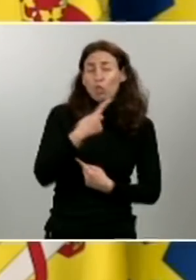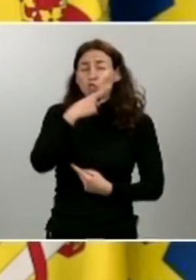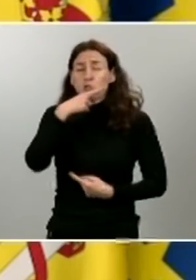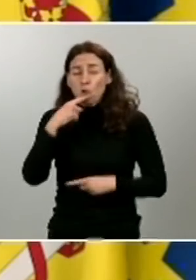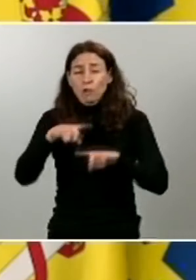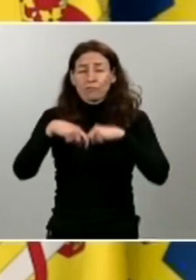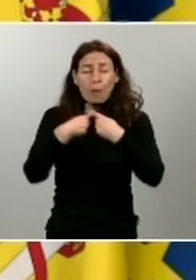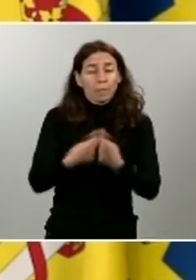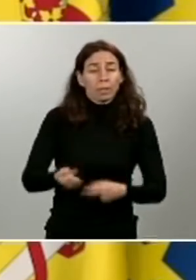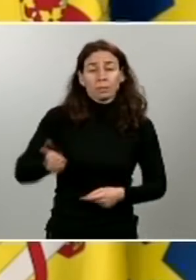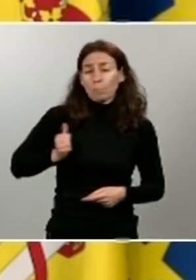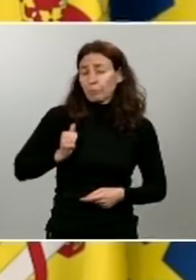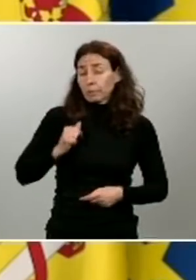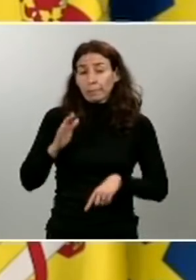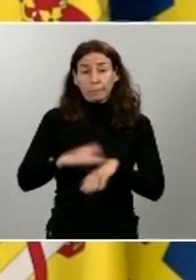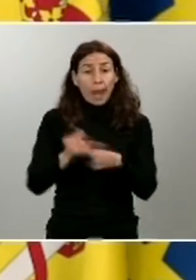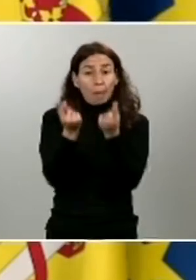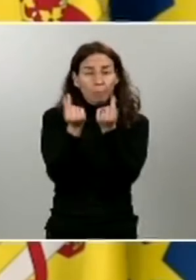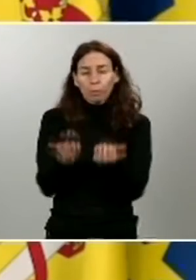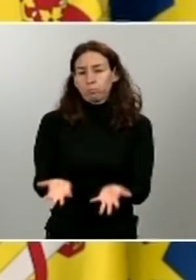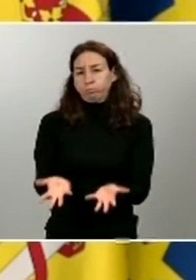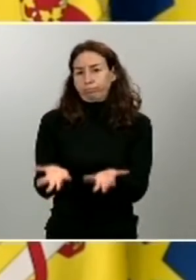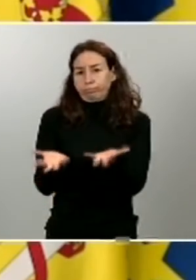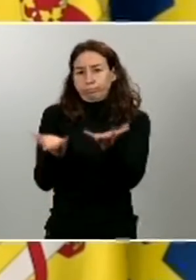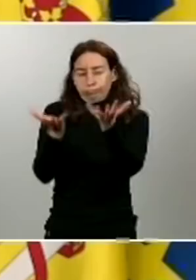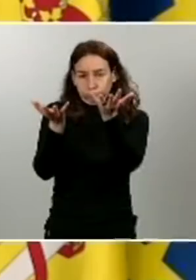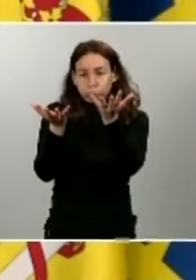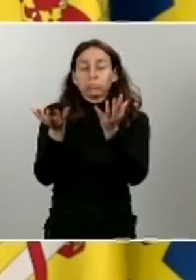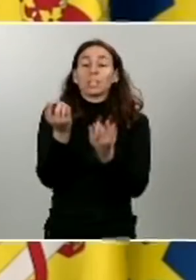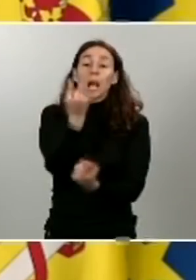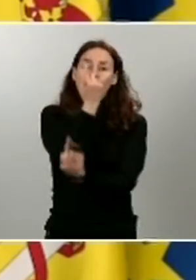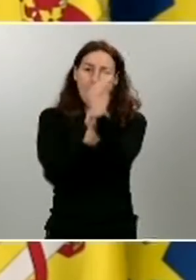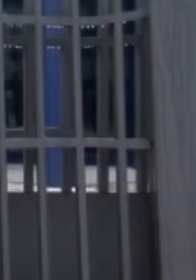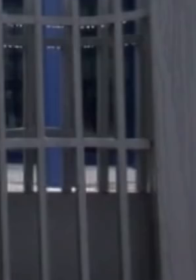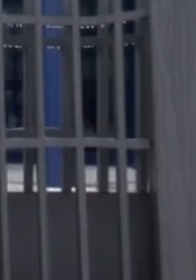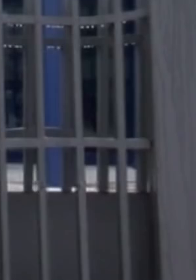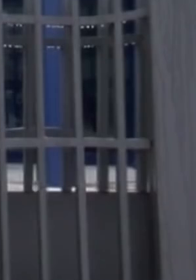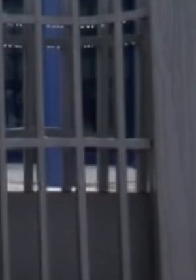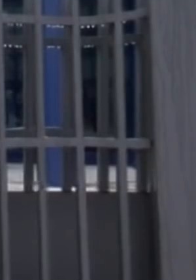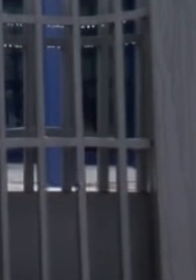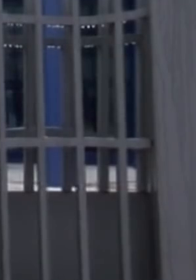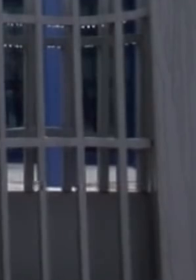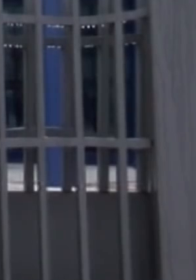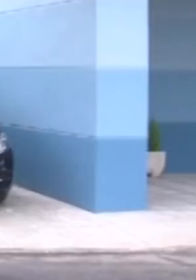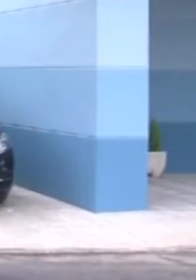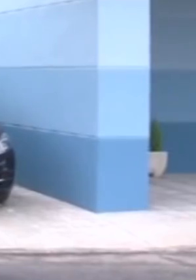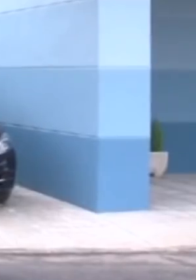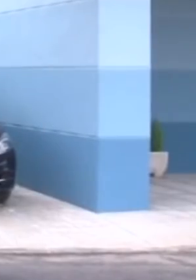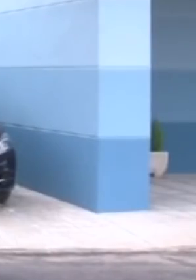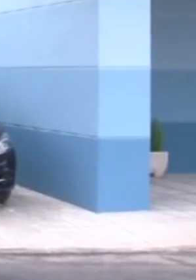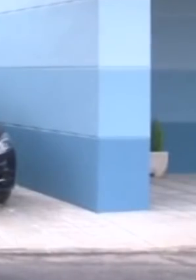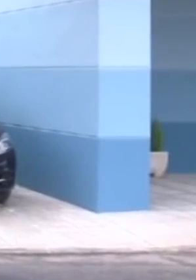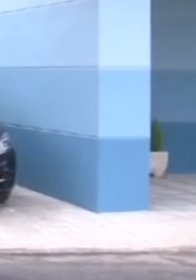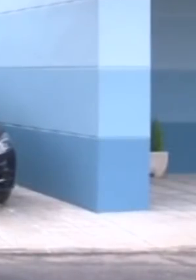para elevar de forma indiscriminada los precios, en algunos casos hasta 2.000 euros de adición. Una afirmación que el sector